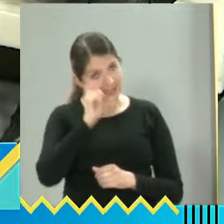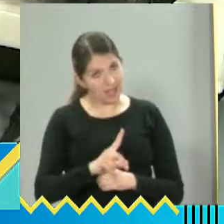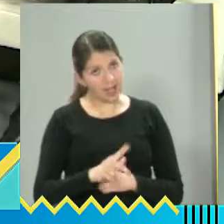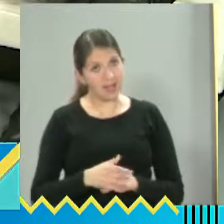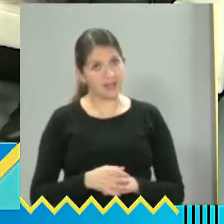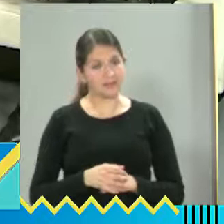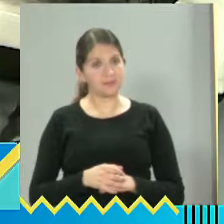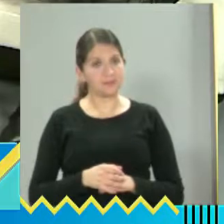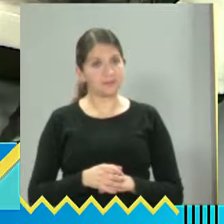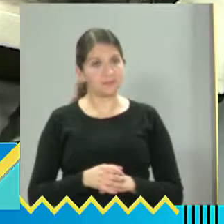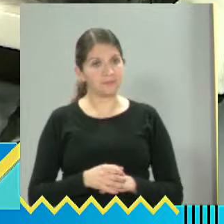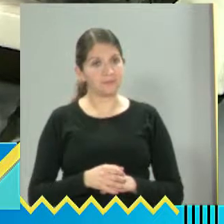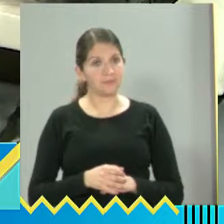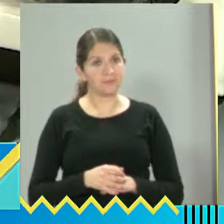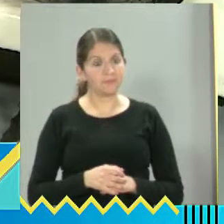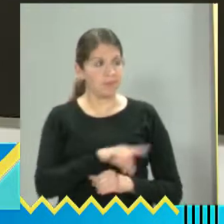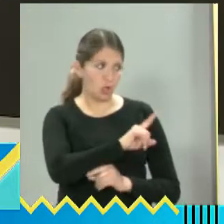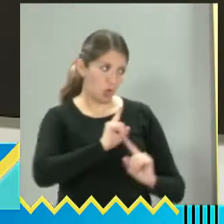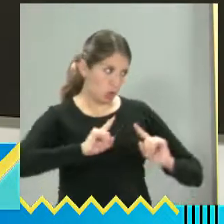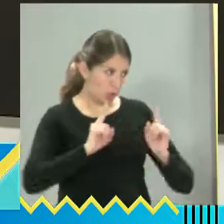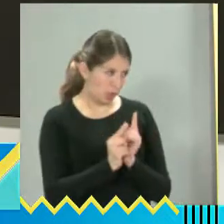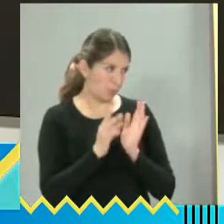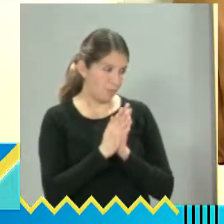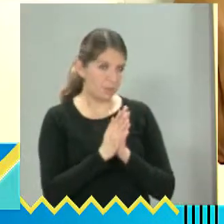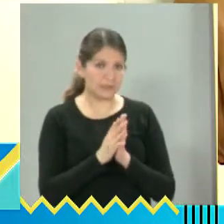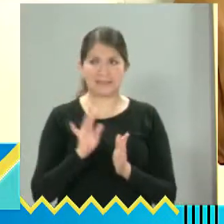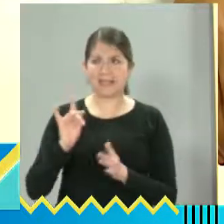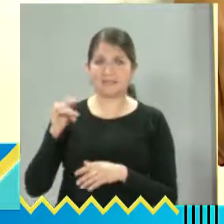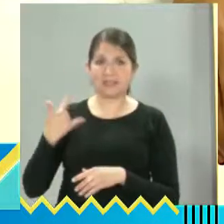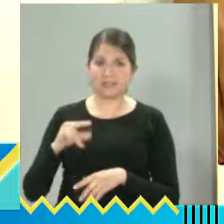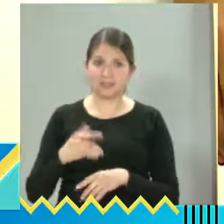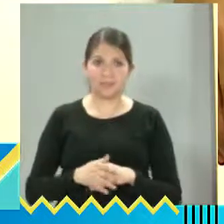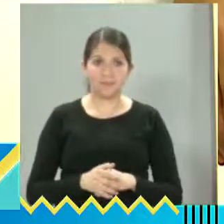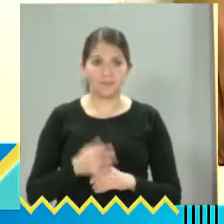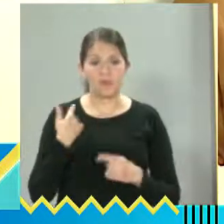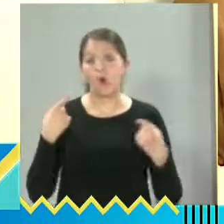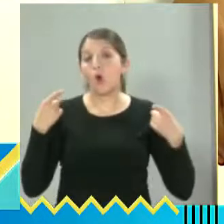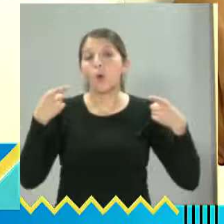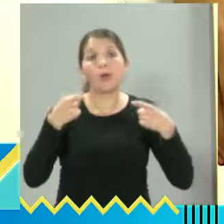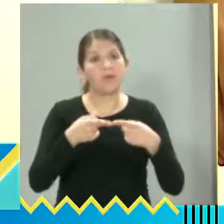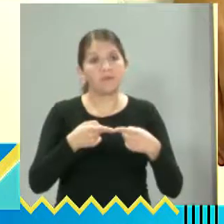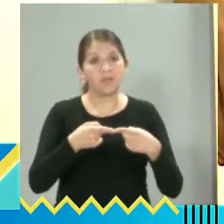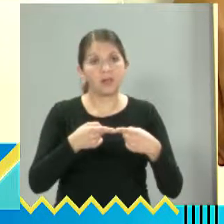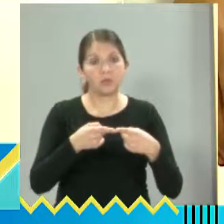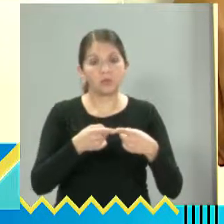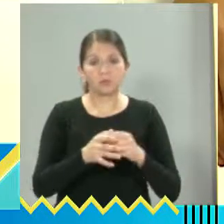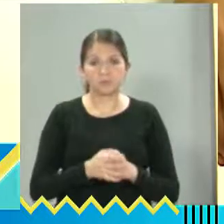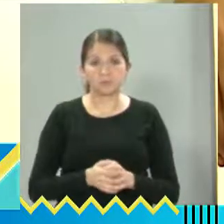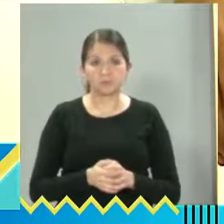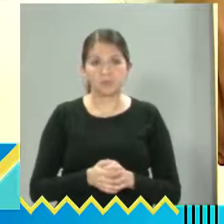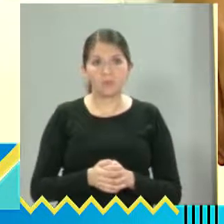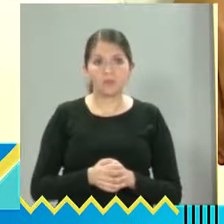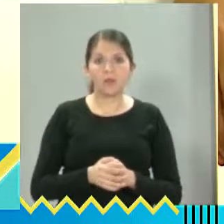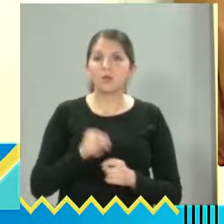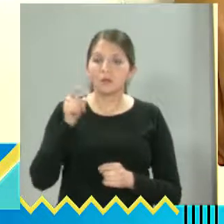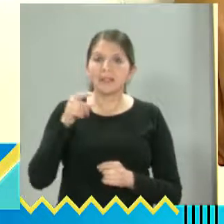difícil. Cortito, si querés. Cortito. Y el objetivo, básicamente lo que querés.